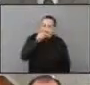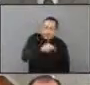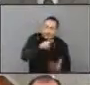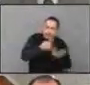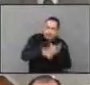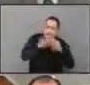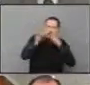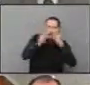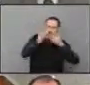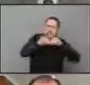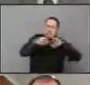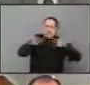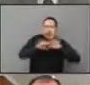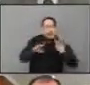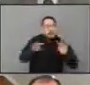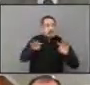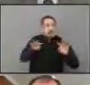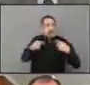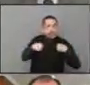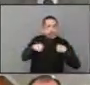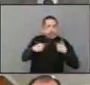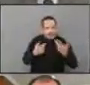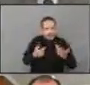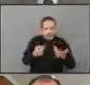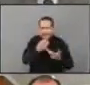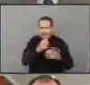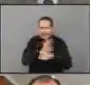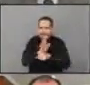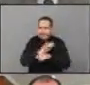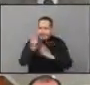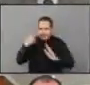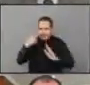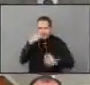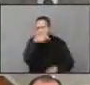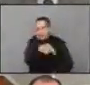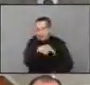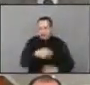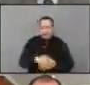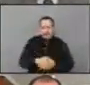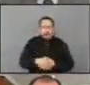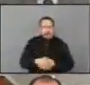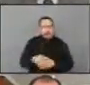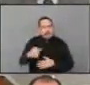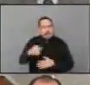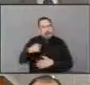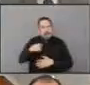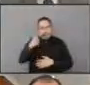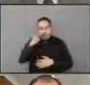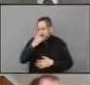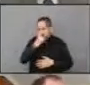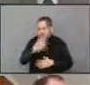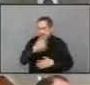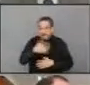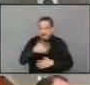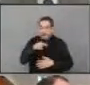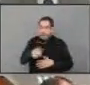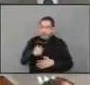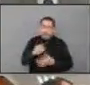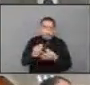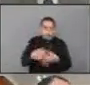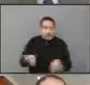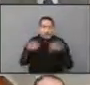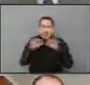fecha esta película. A mí me parece que este es un elemento muy